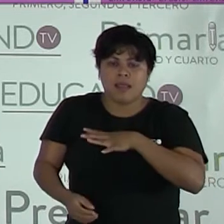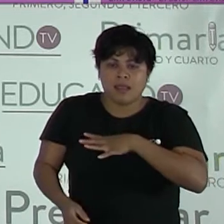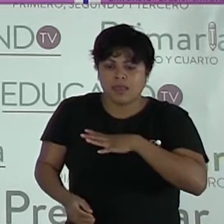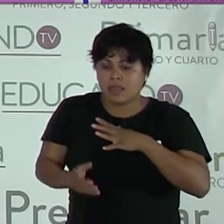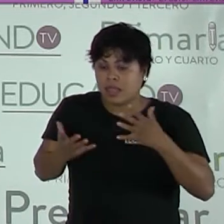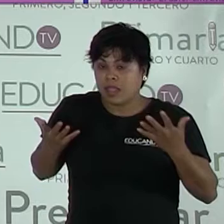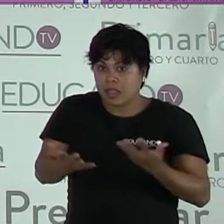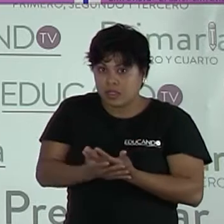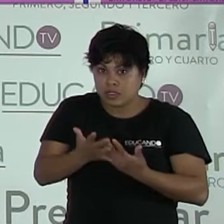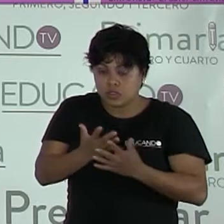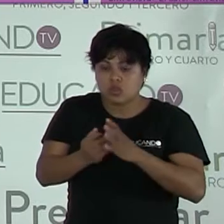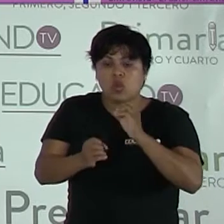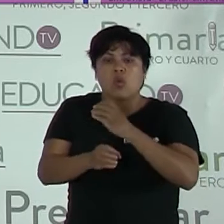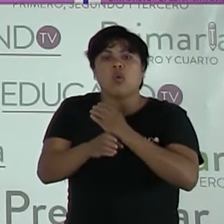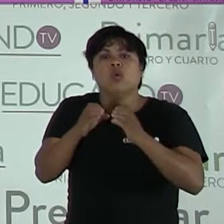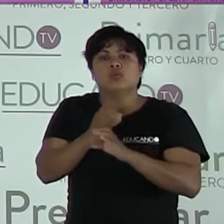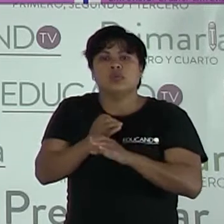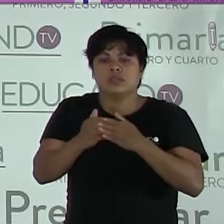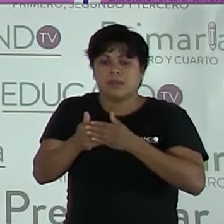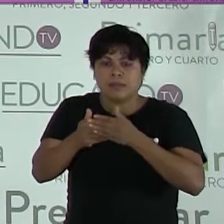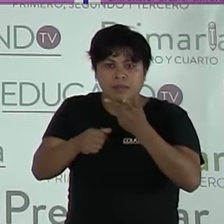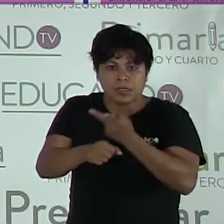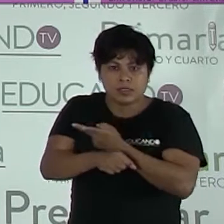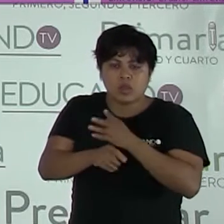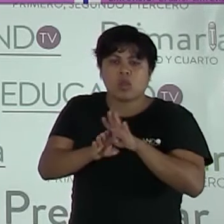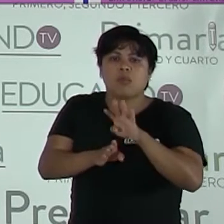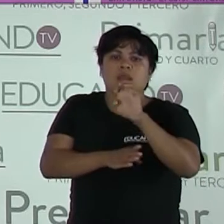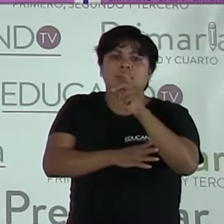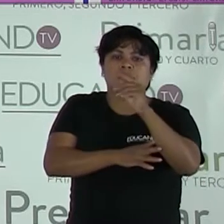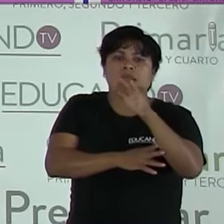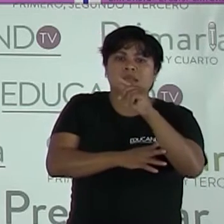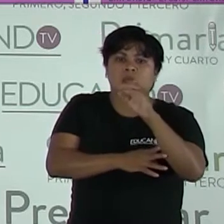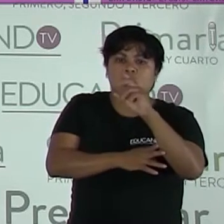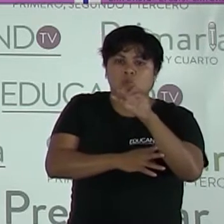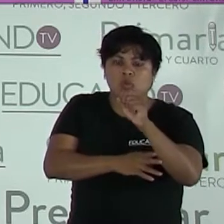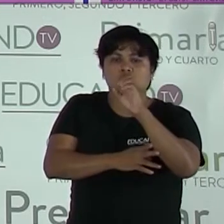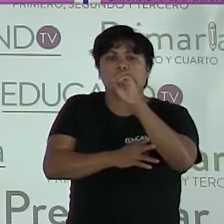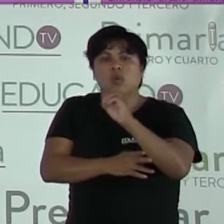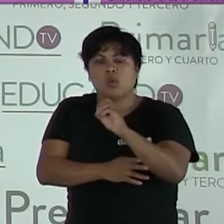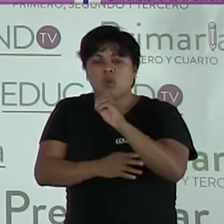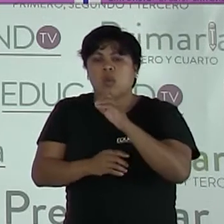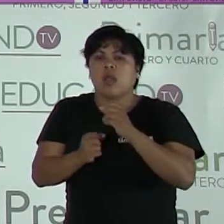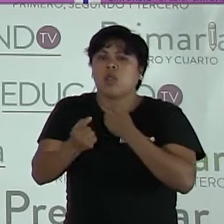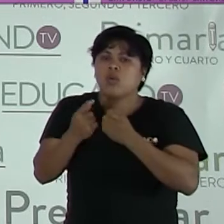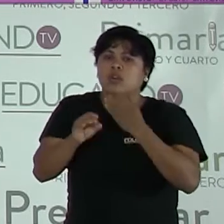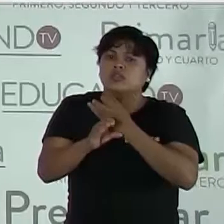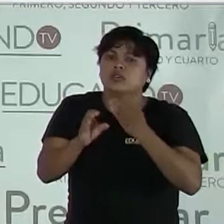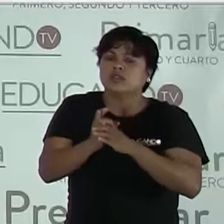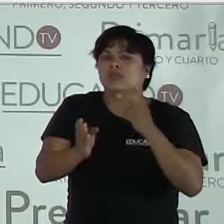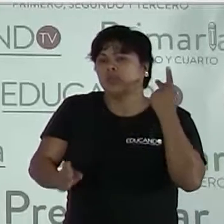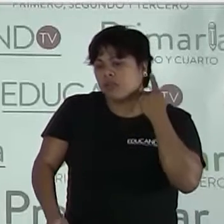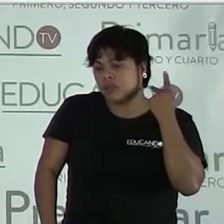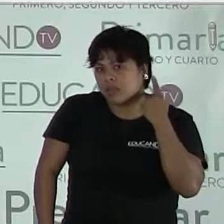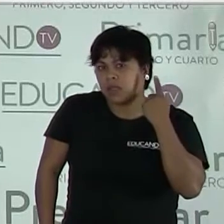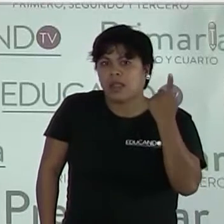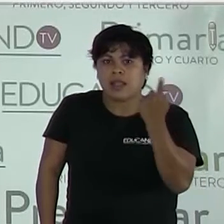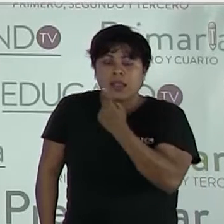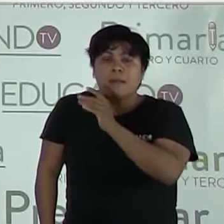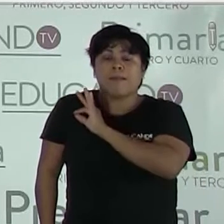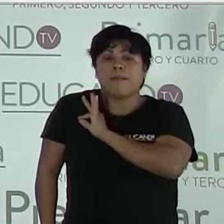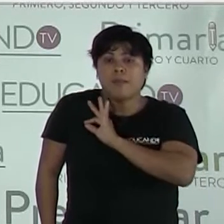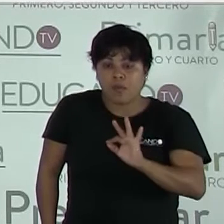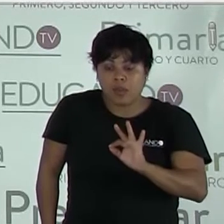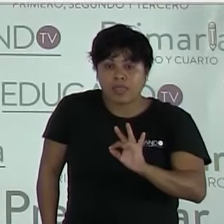los hechos o acontecimientos, tanto espectáculos o alguna parte de la sociedad política que